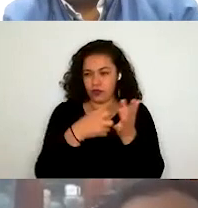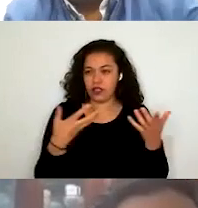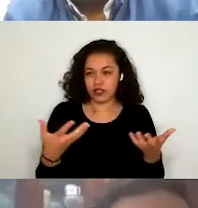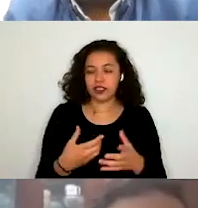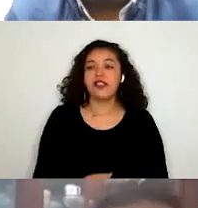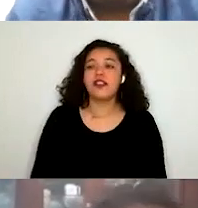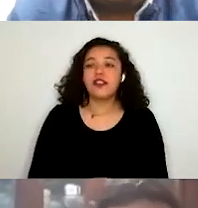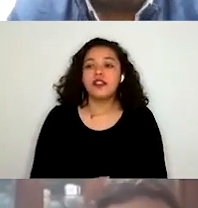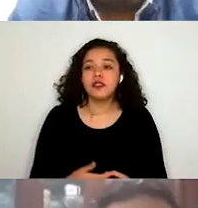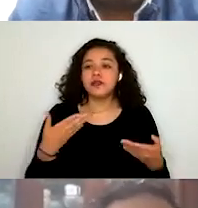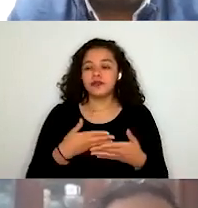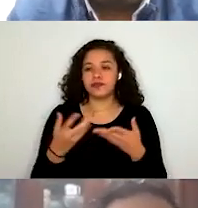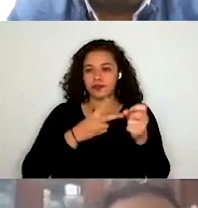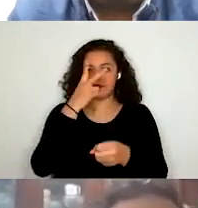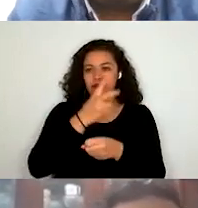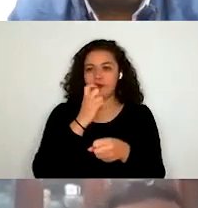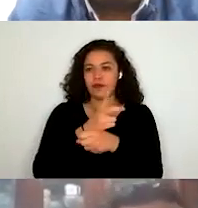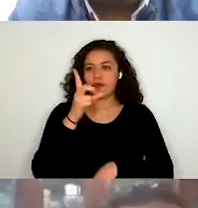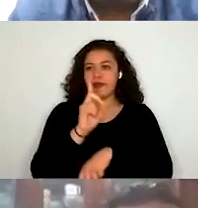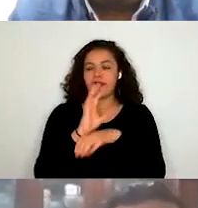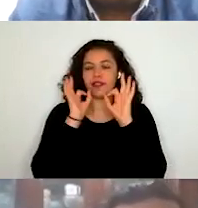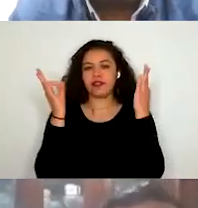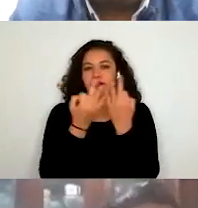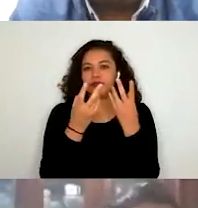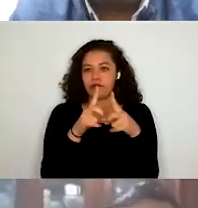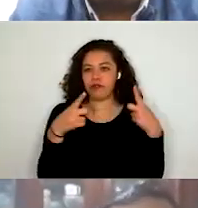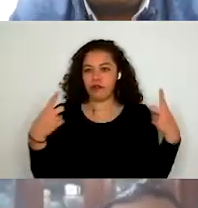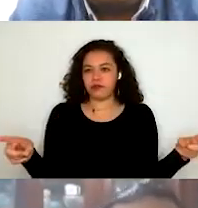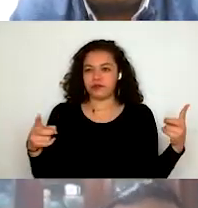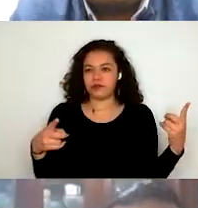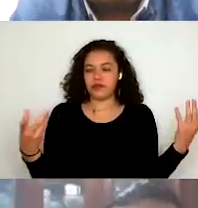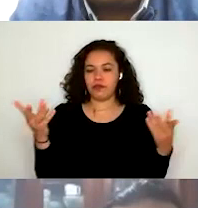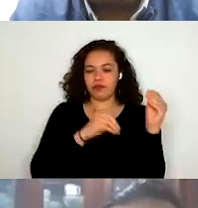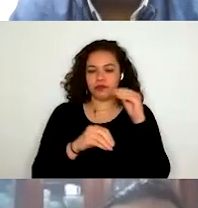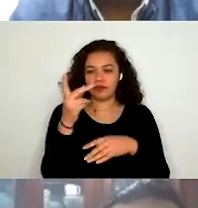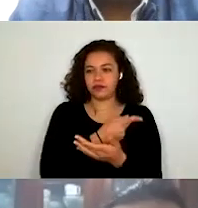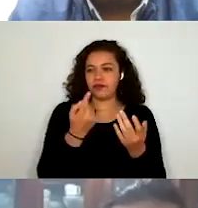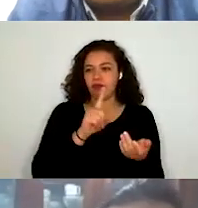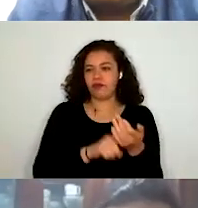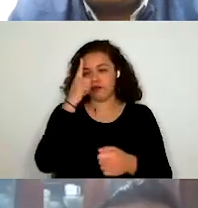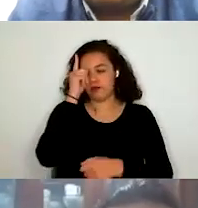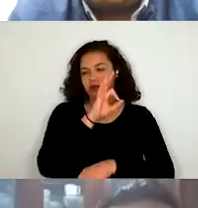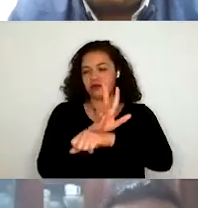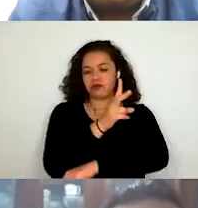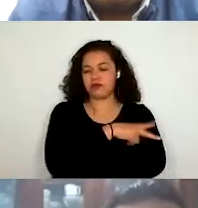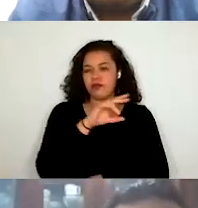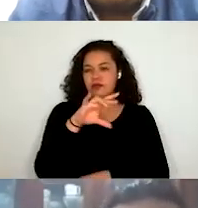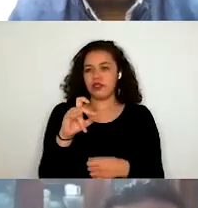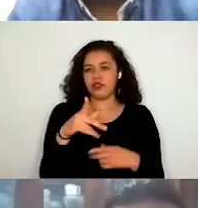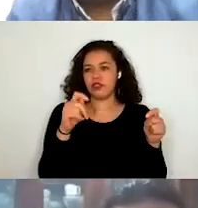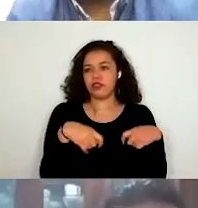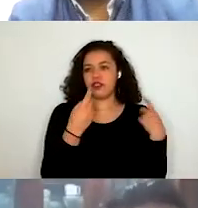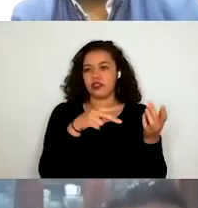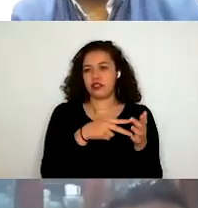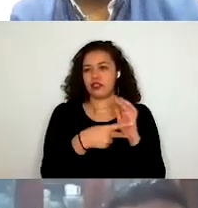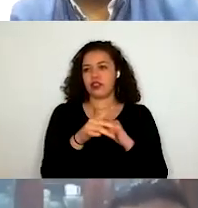Vamos a dar inicio a la segunda clase de la sesión de formación y desarrollo y elaboración del programa interno de protección civil. Le cedemos la palabra al ingeniero